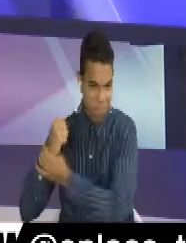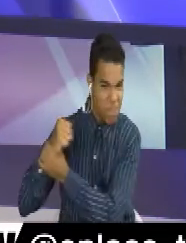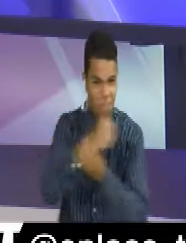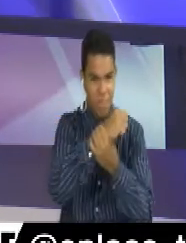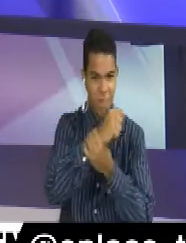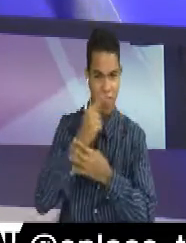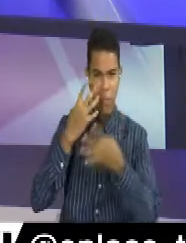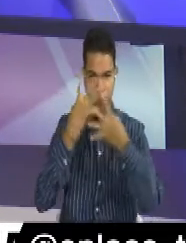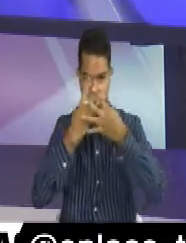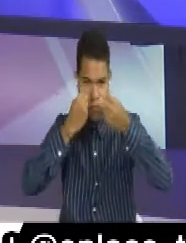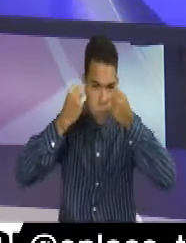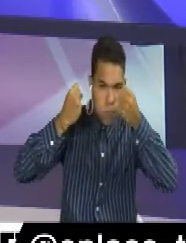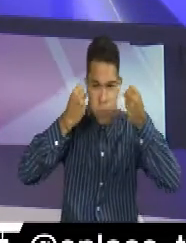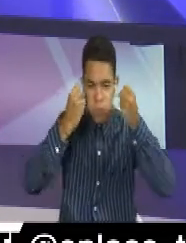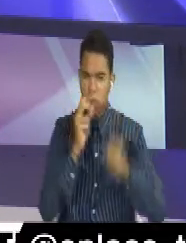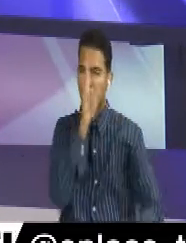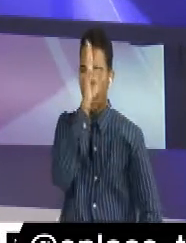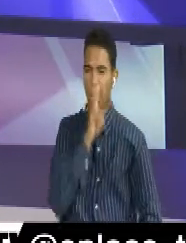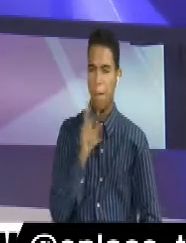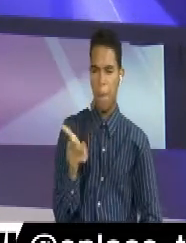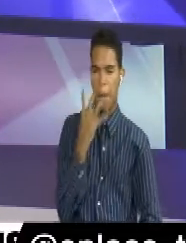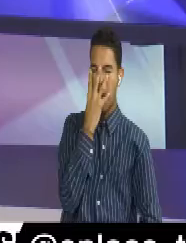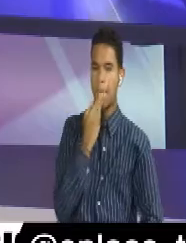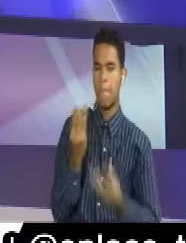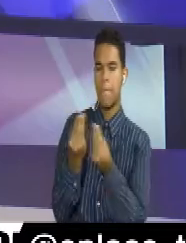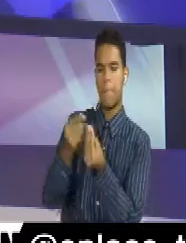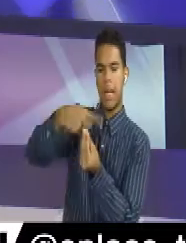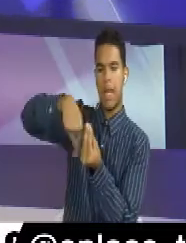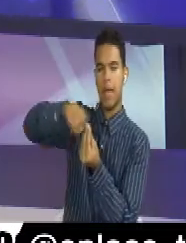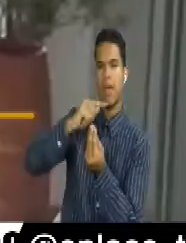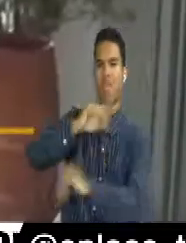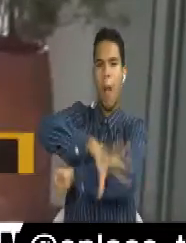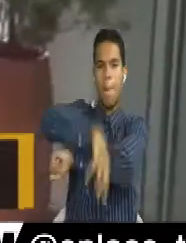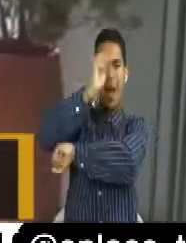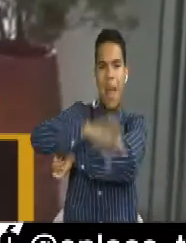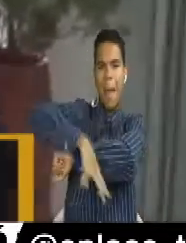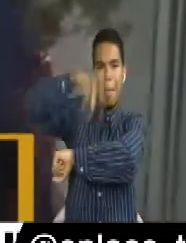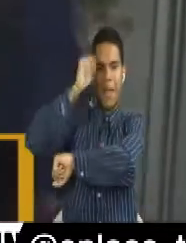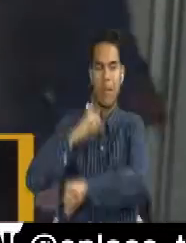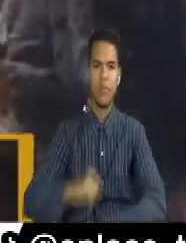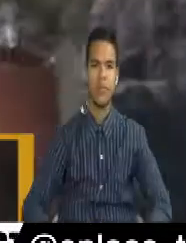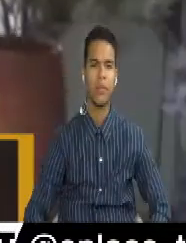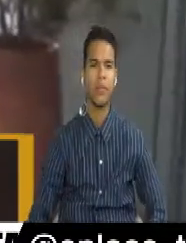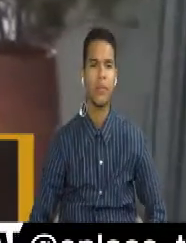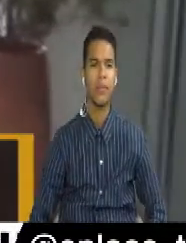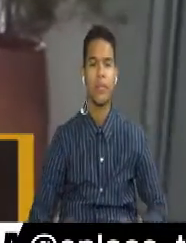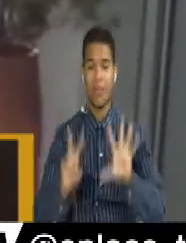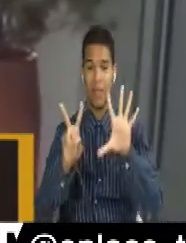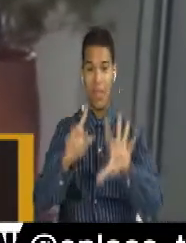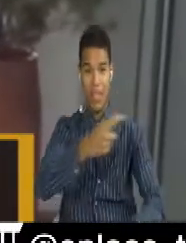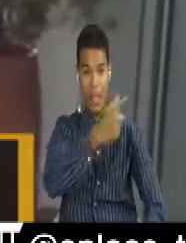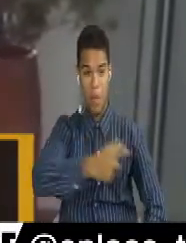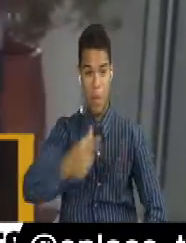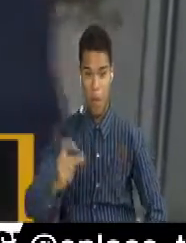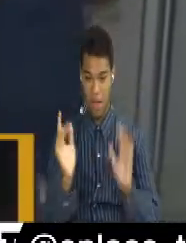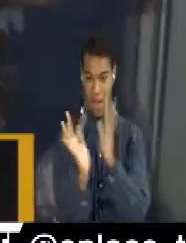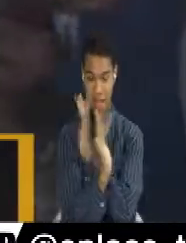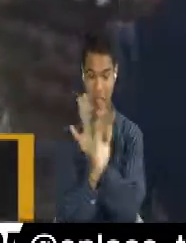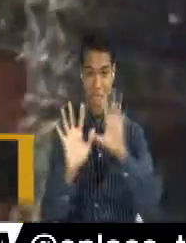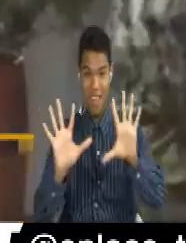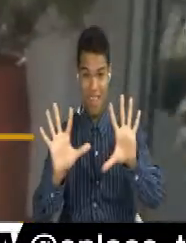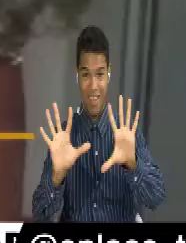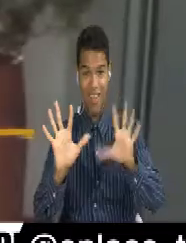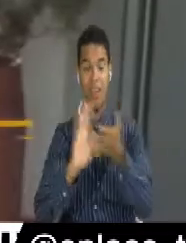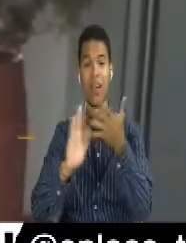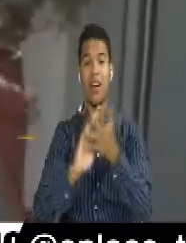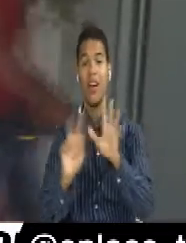están involucrados en varios robos registrados en la región. Estos 7 capturados pertenecían, según las autoridades, a una banda